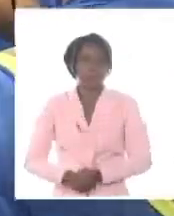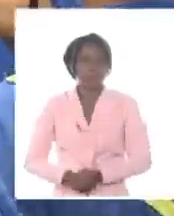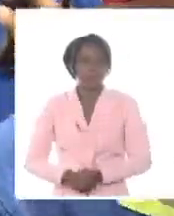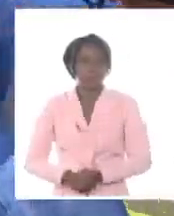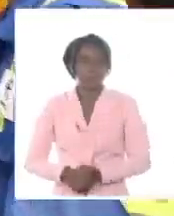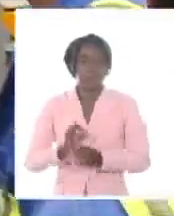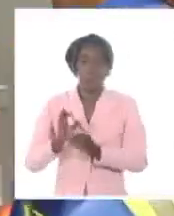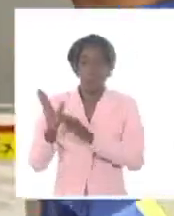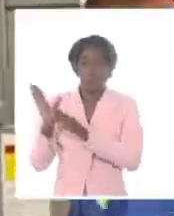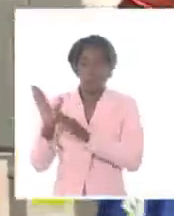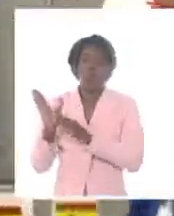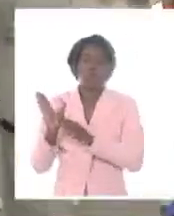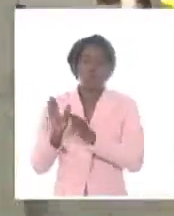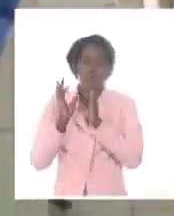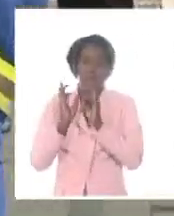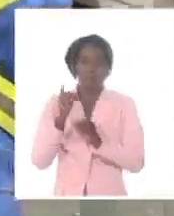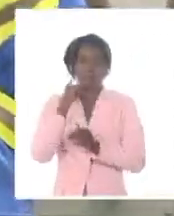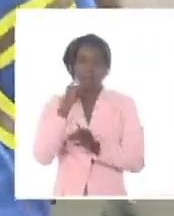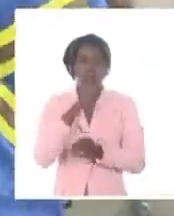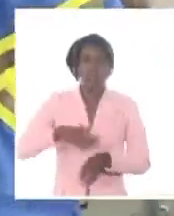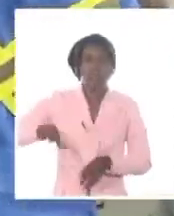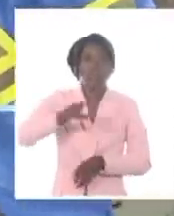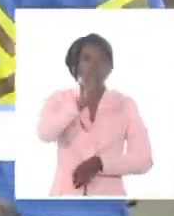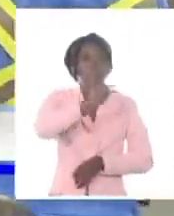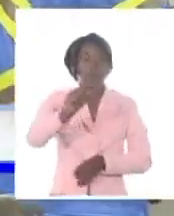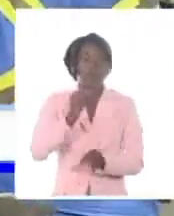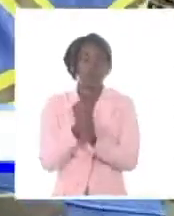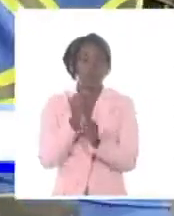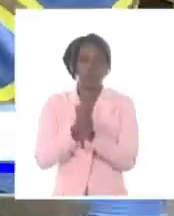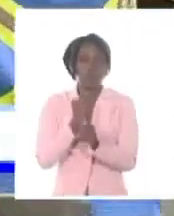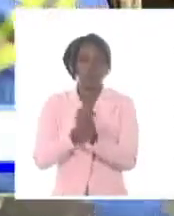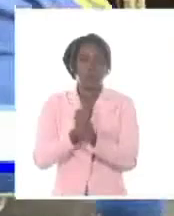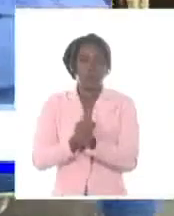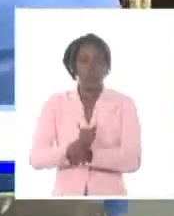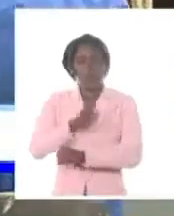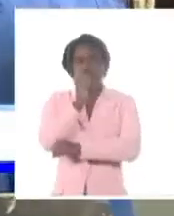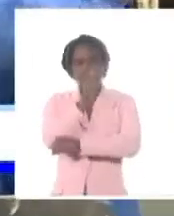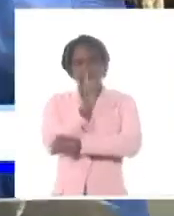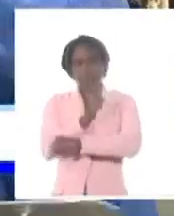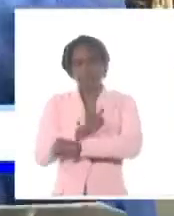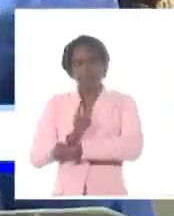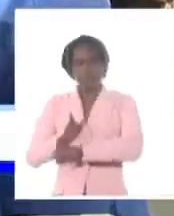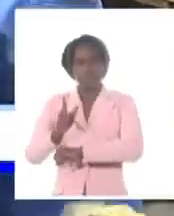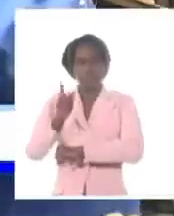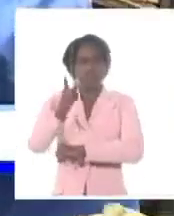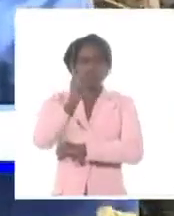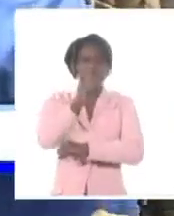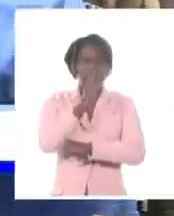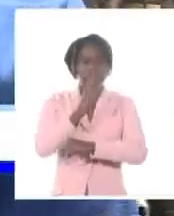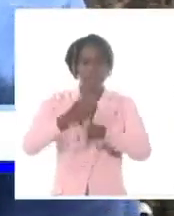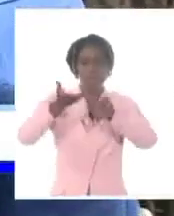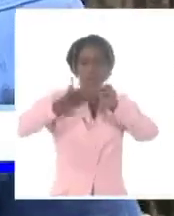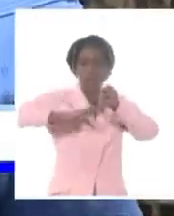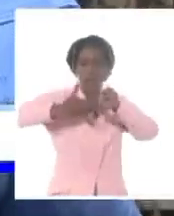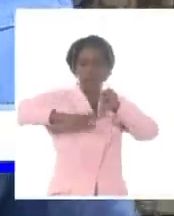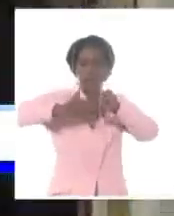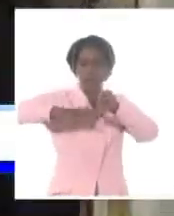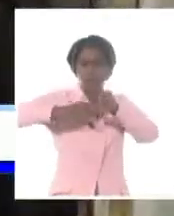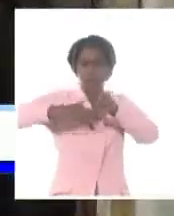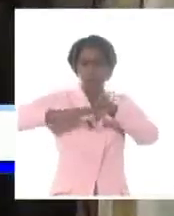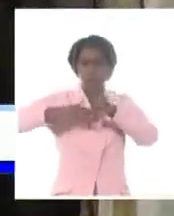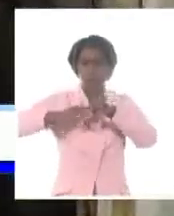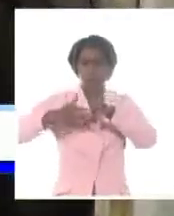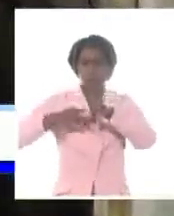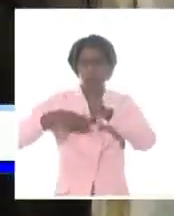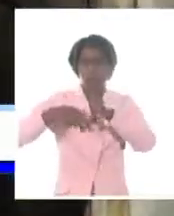Estas imágenes fueron captadas horas después de la avería eléctrica ocurrida en la planta de Energas